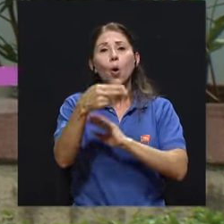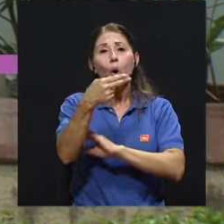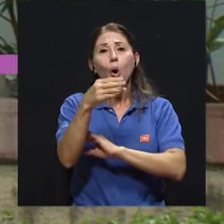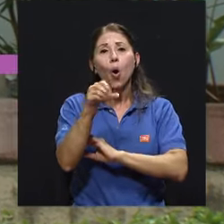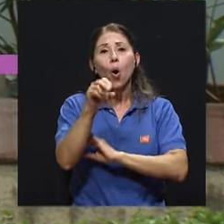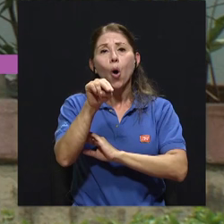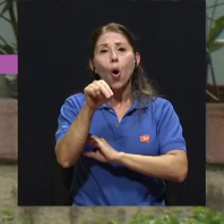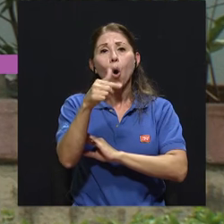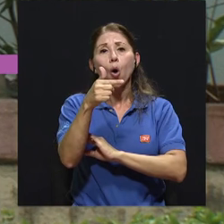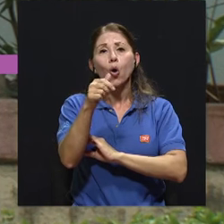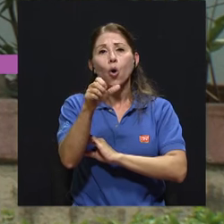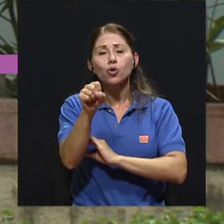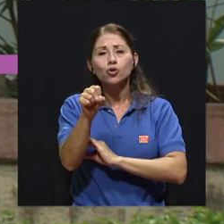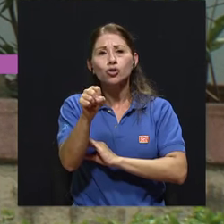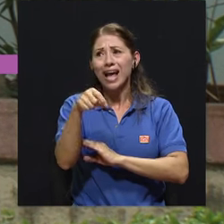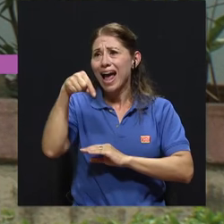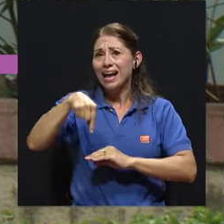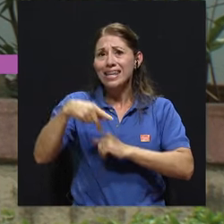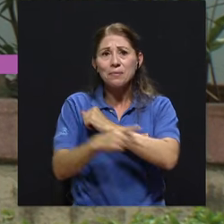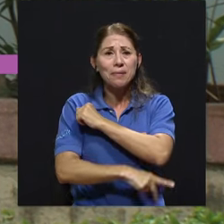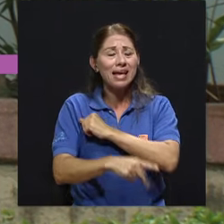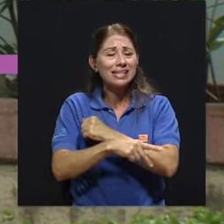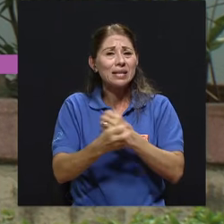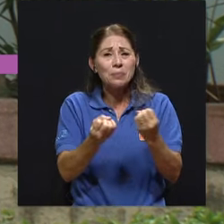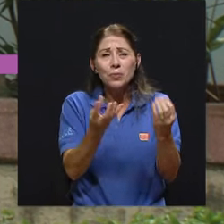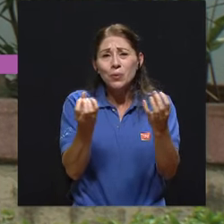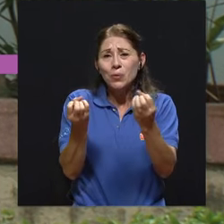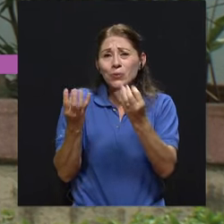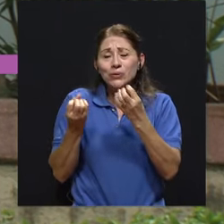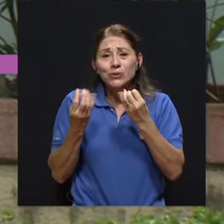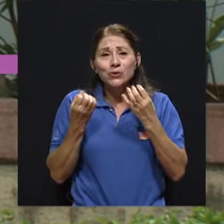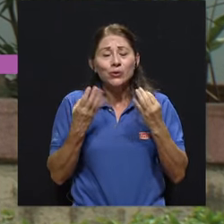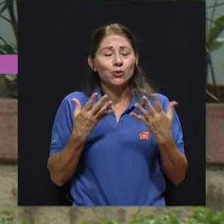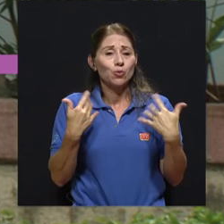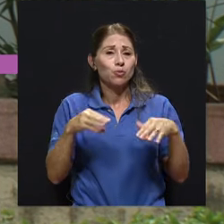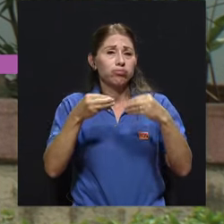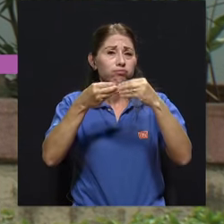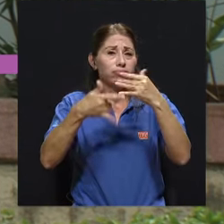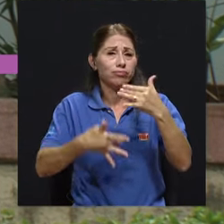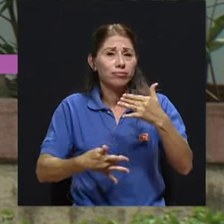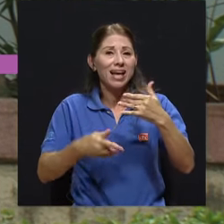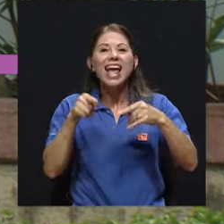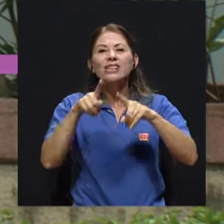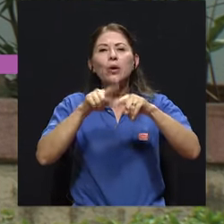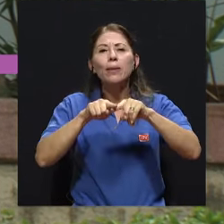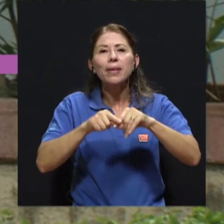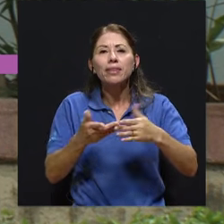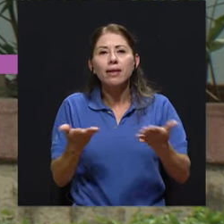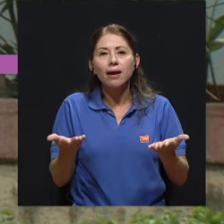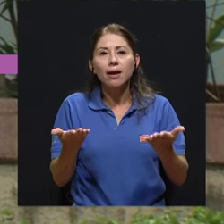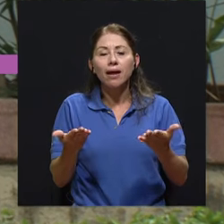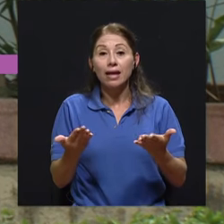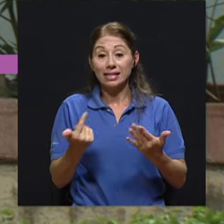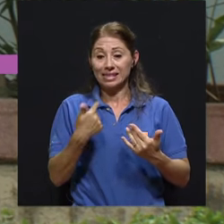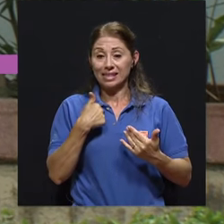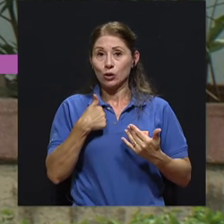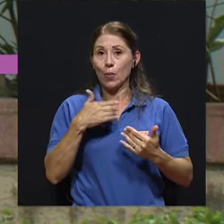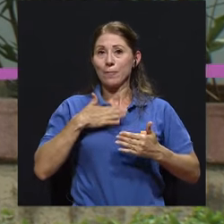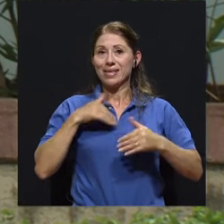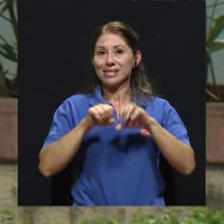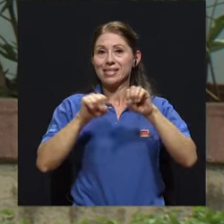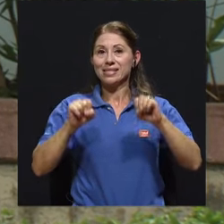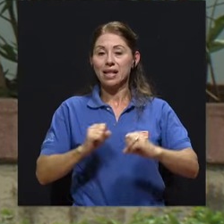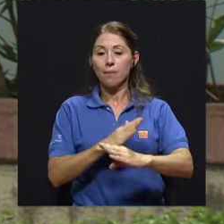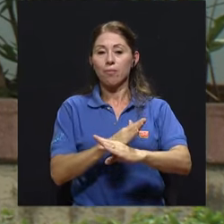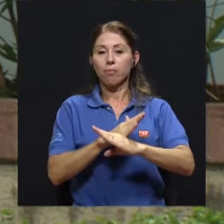que hay hongos, cualquier cantidad de hongos por todo lado, más bien de lo que depende es si yo tengo un sistema inmune